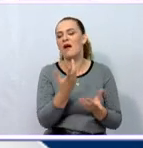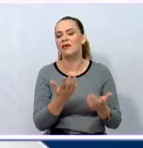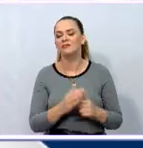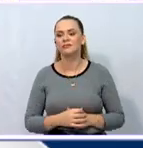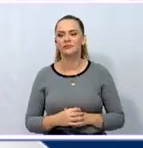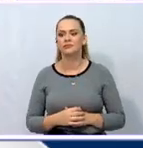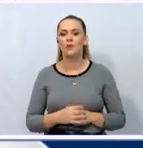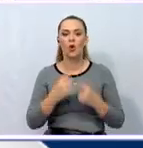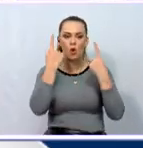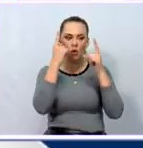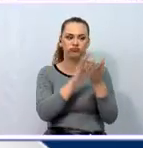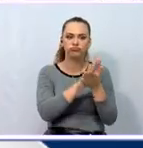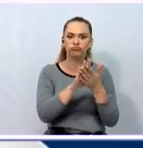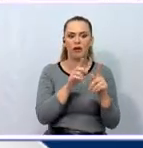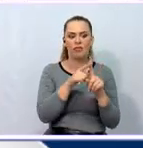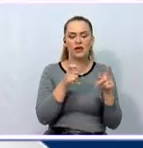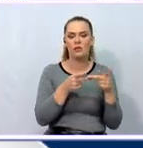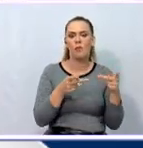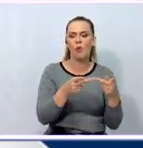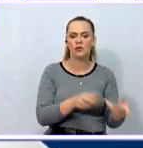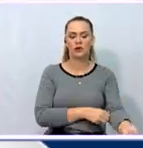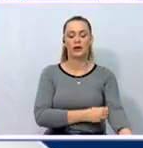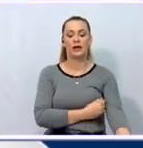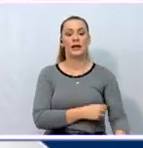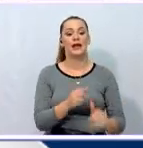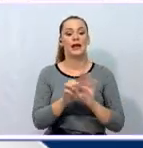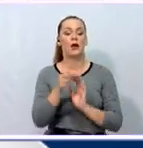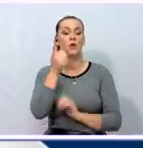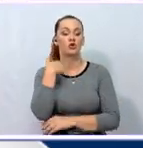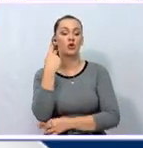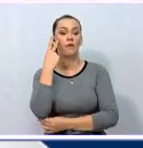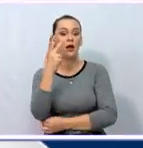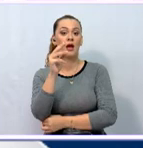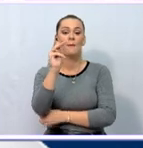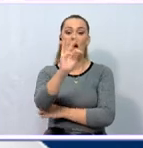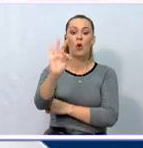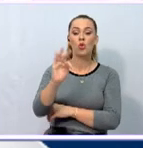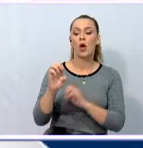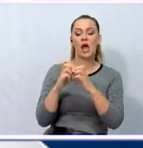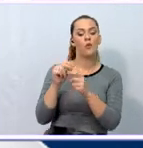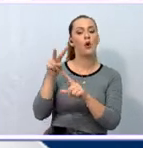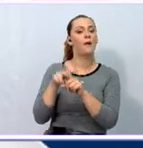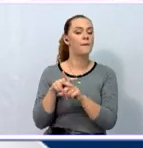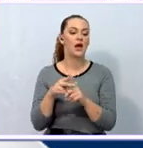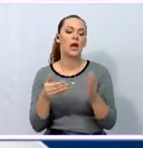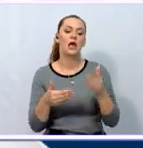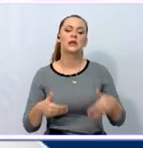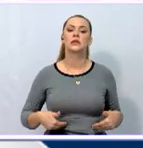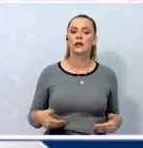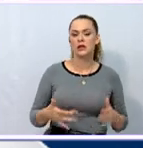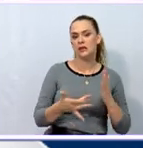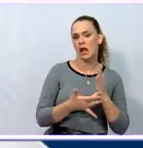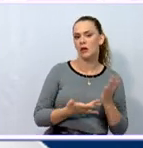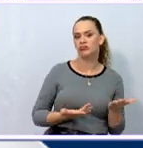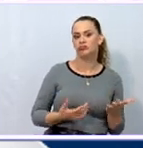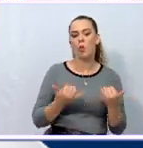lo lograron subsanar O sea desde la postura yo ayer por ejemplo veía si está Mariano tal vez el equipo no se aplica tanto en lo táctico porque evidentemente